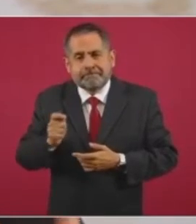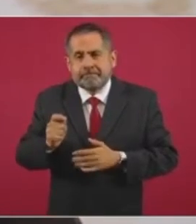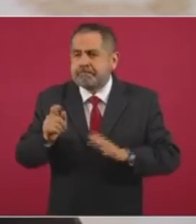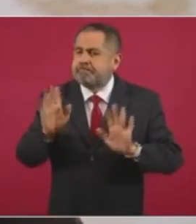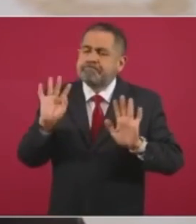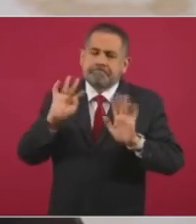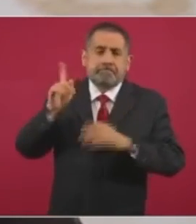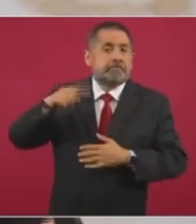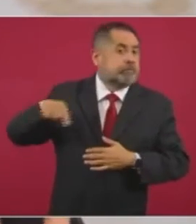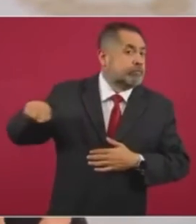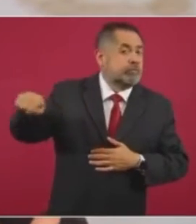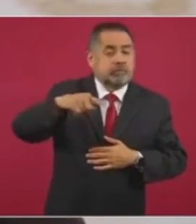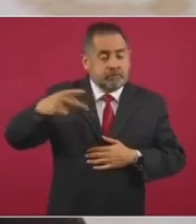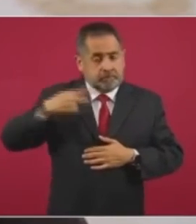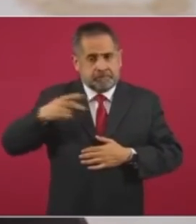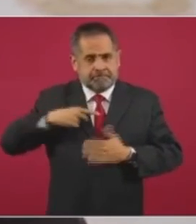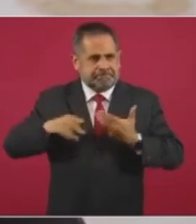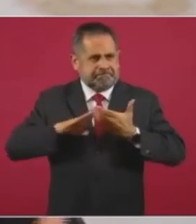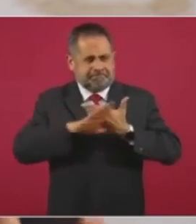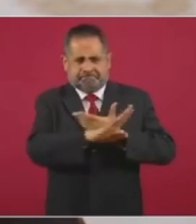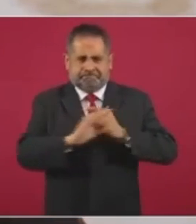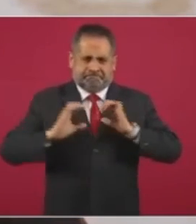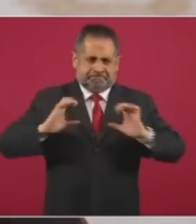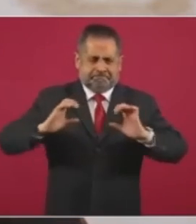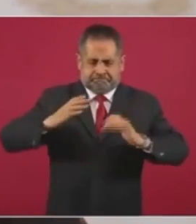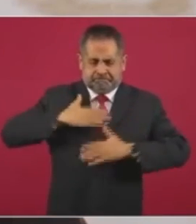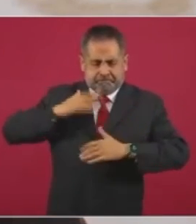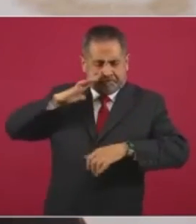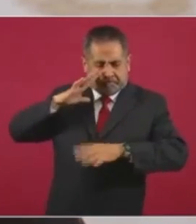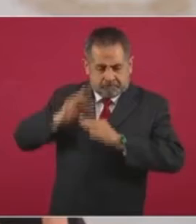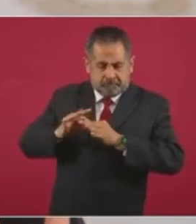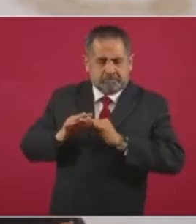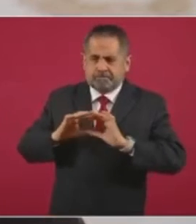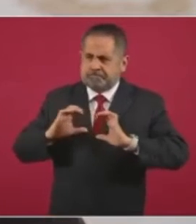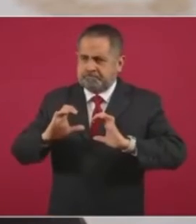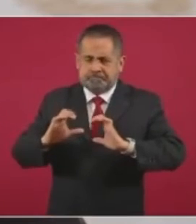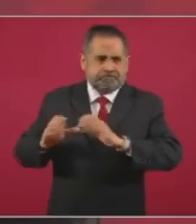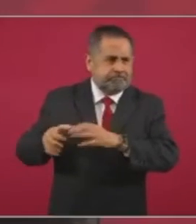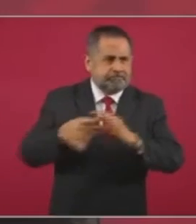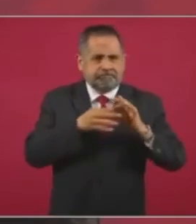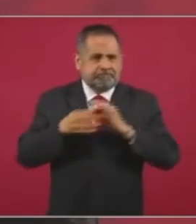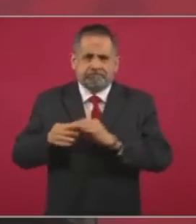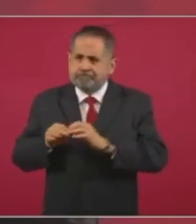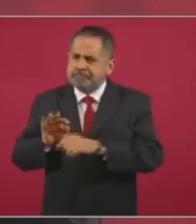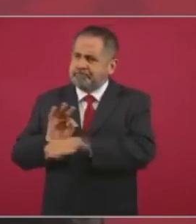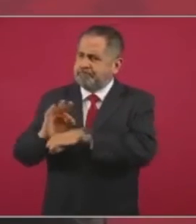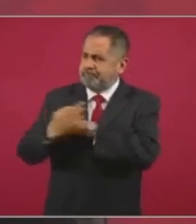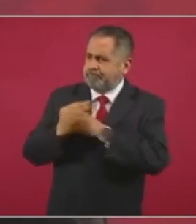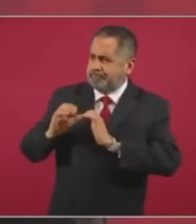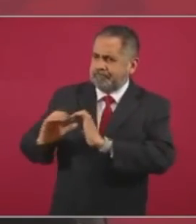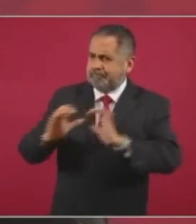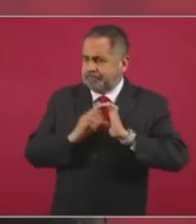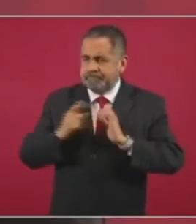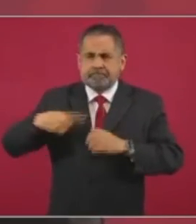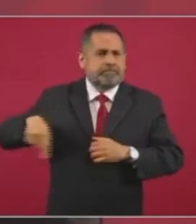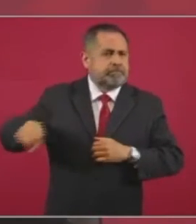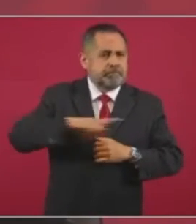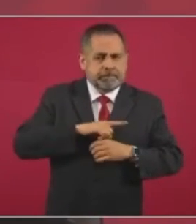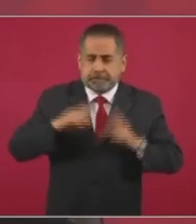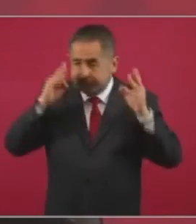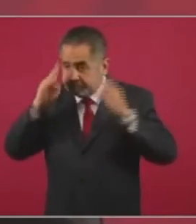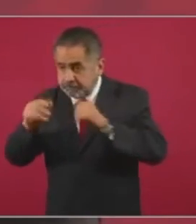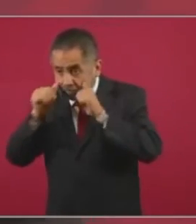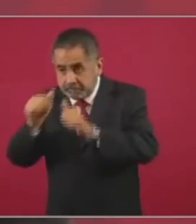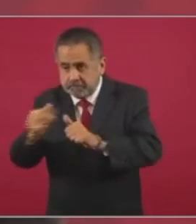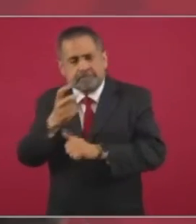resultados mientras se tenga justamente la respuesta comunitaria, mientras que las personas y las comunidades se encuentren en el centro de